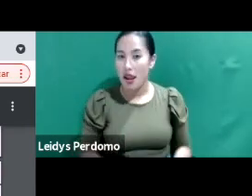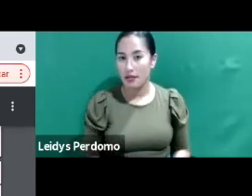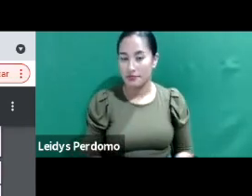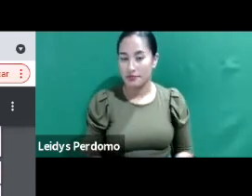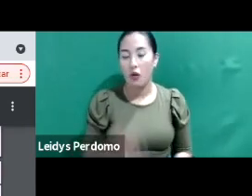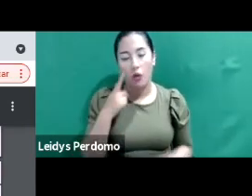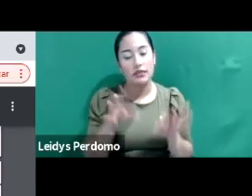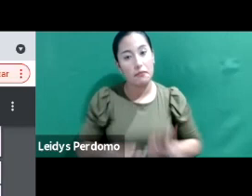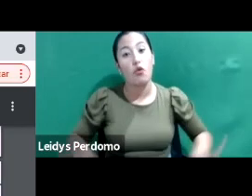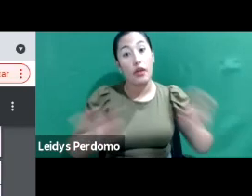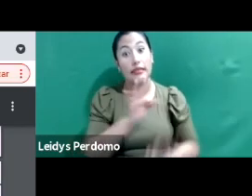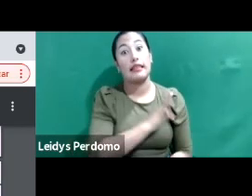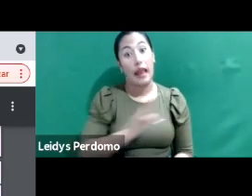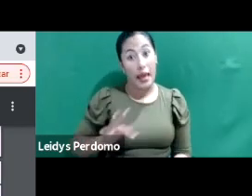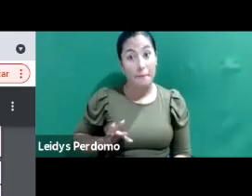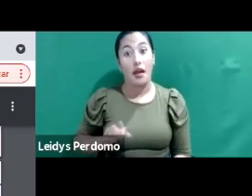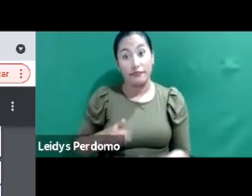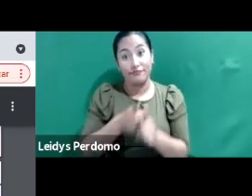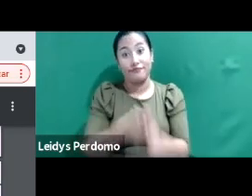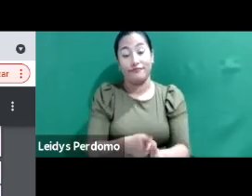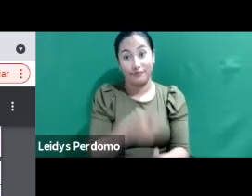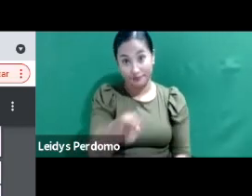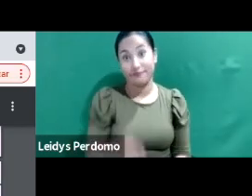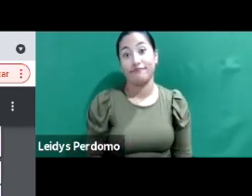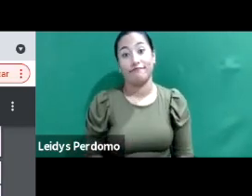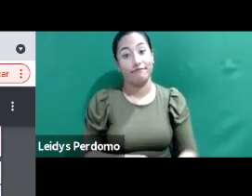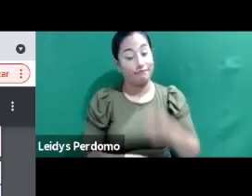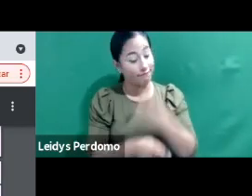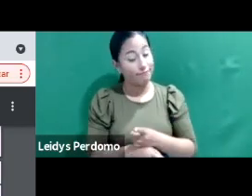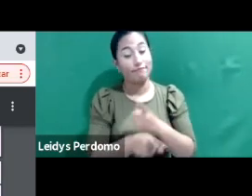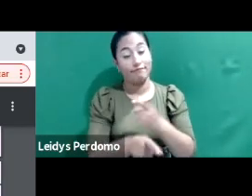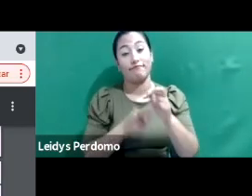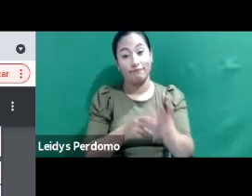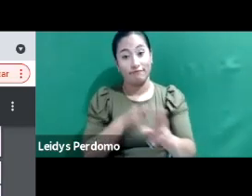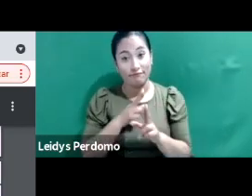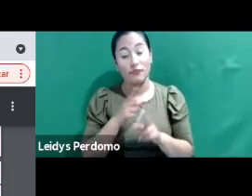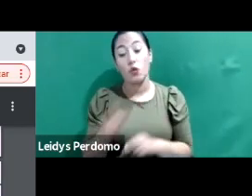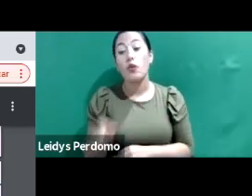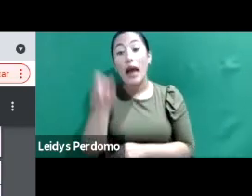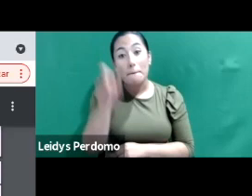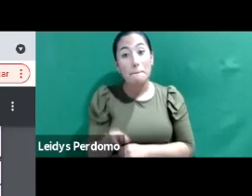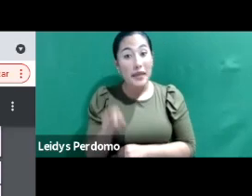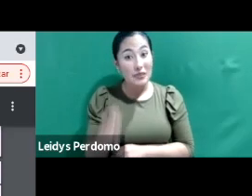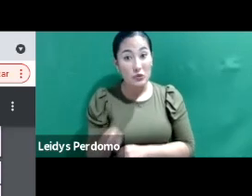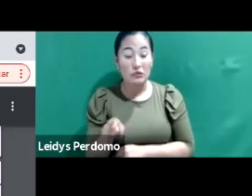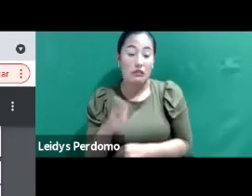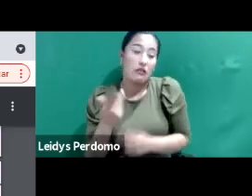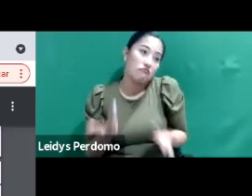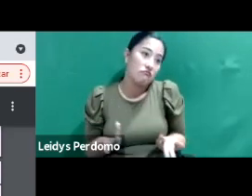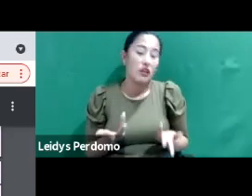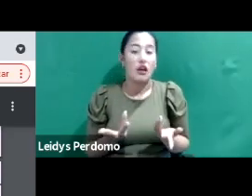importante, ¿vale? Lo acabaste de decir. Importantísimo que cuando una persona tenga algún tipo